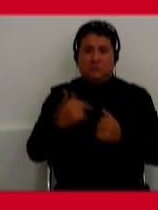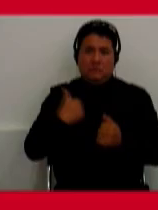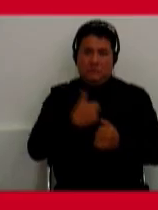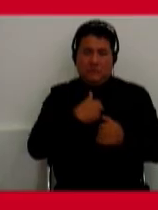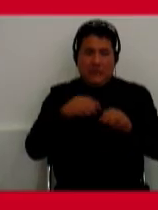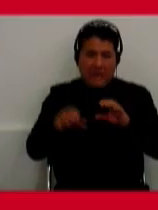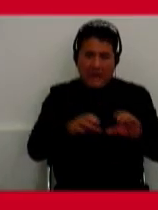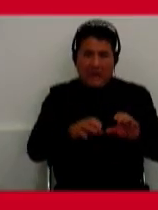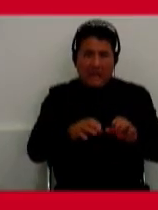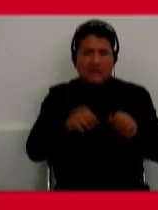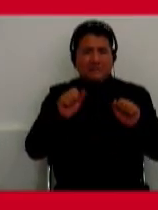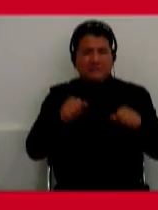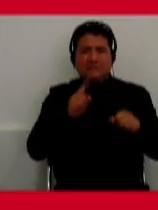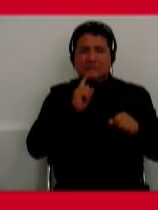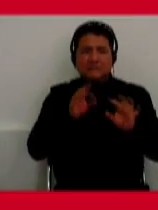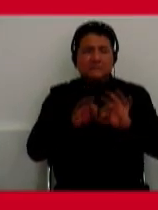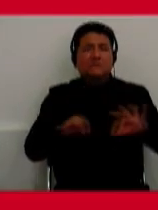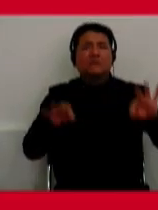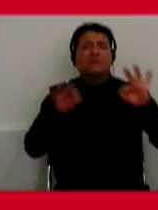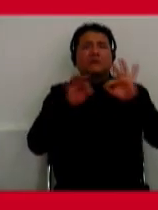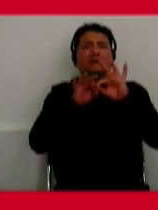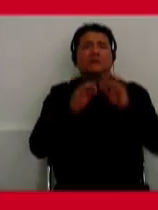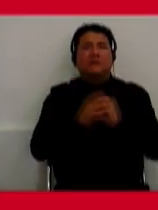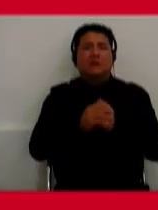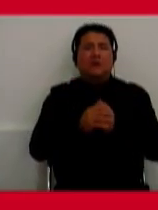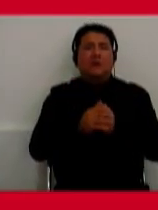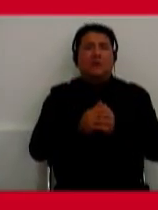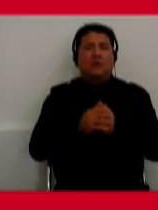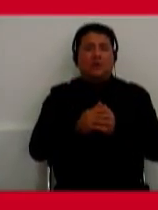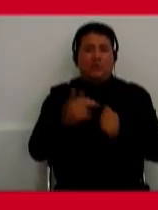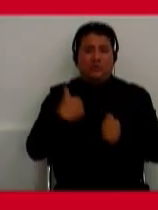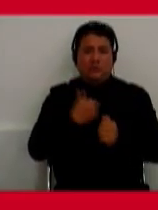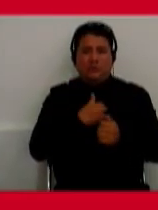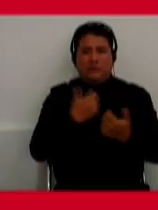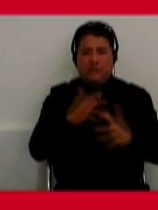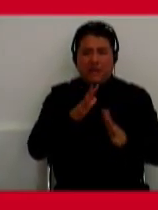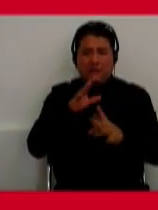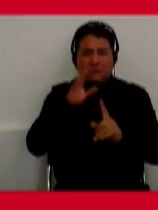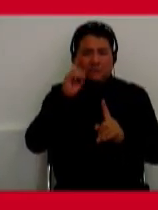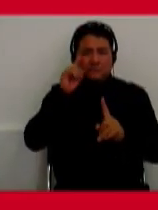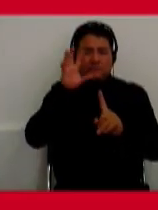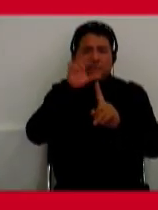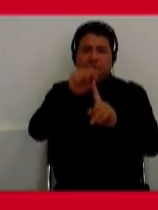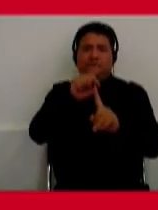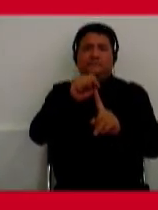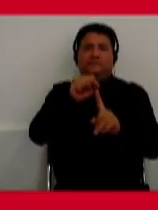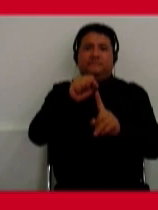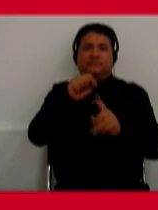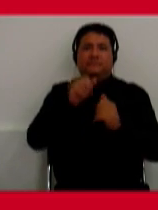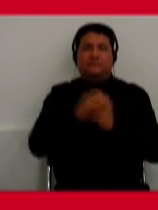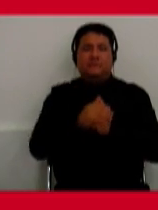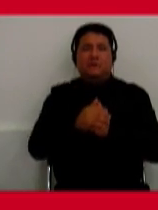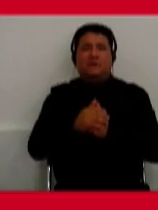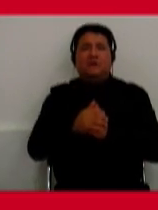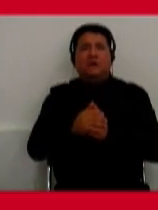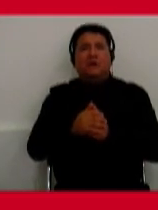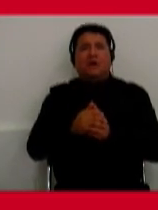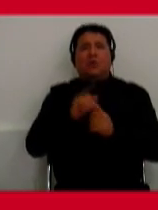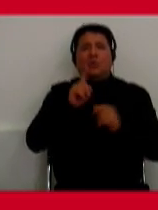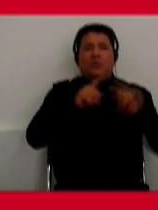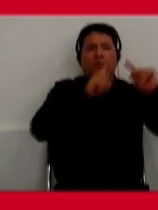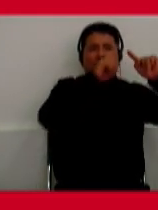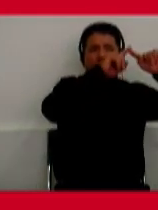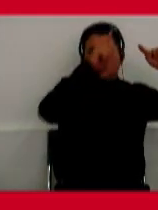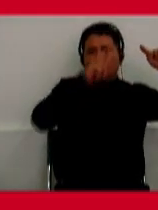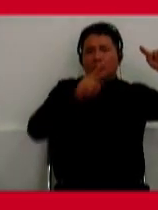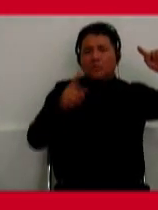paso importante es la sensibilización mina, donde nos hemos dado cuenta que no sigue una regresión lineal, sino una curva de acorde a las